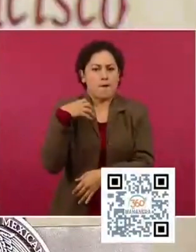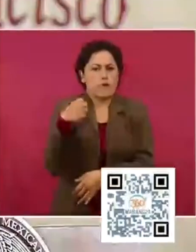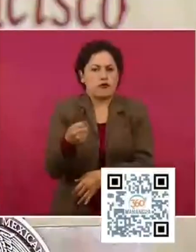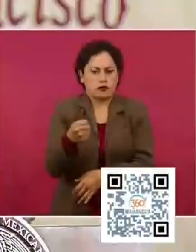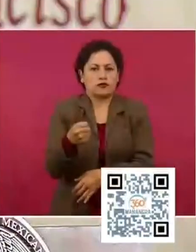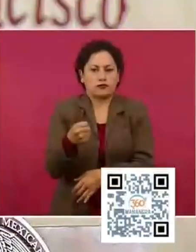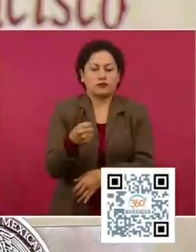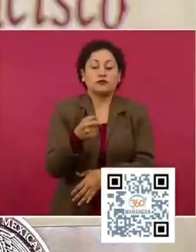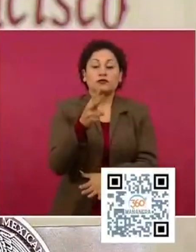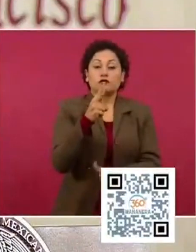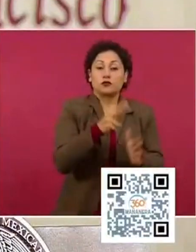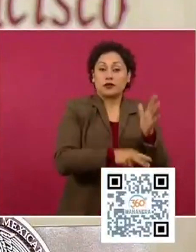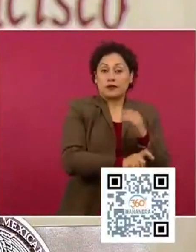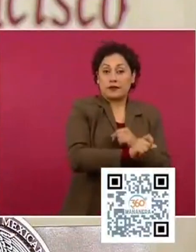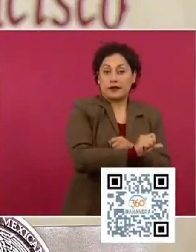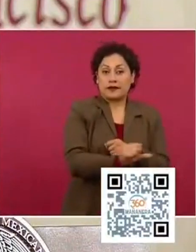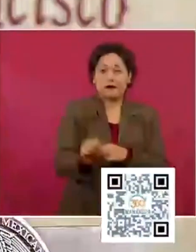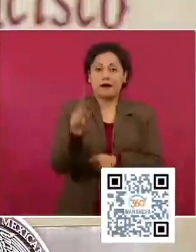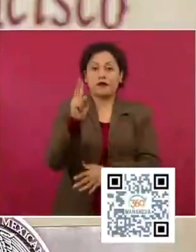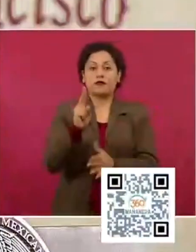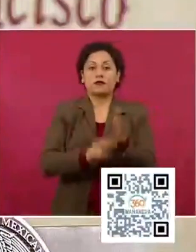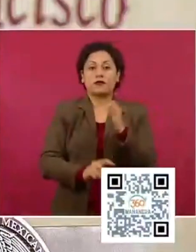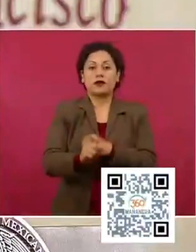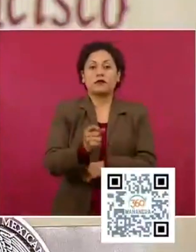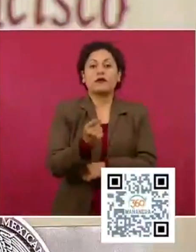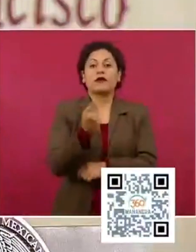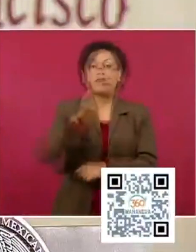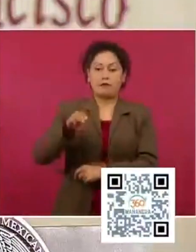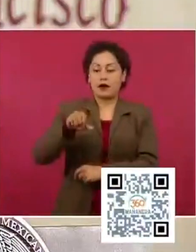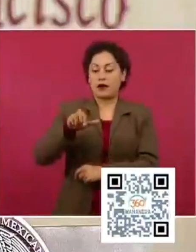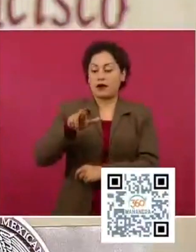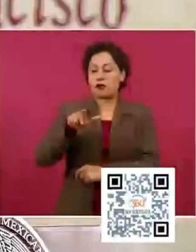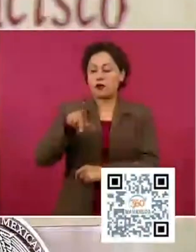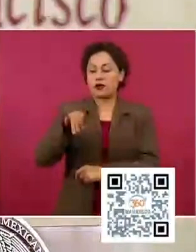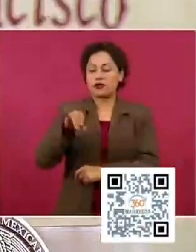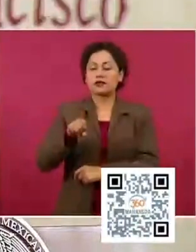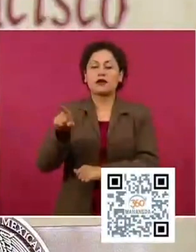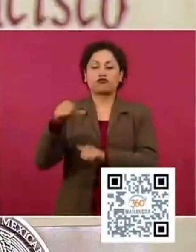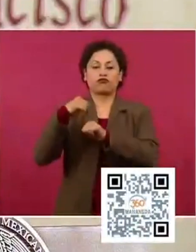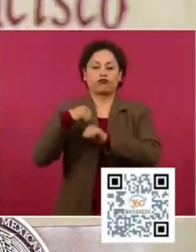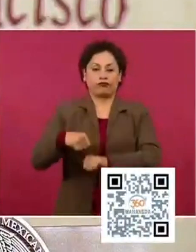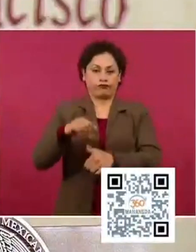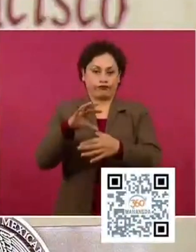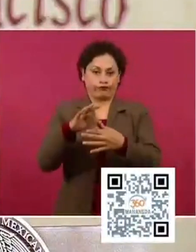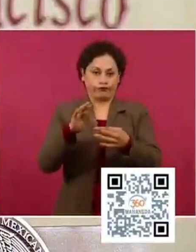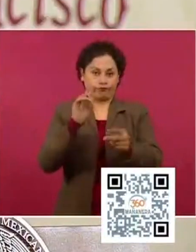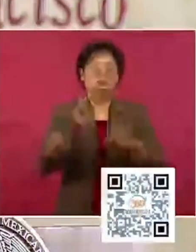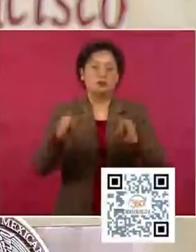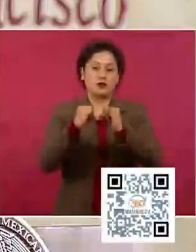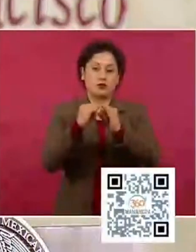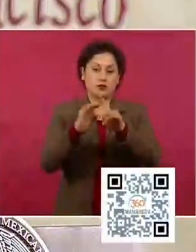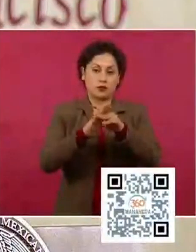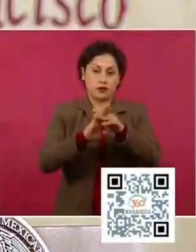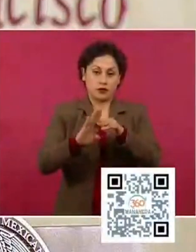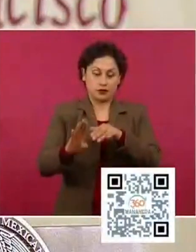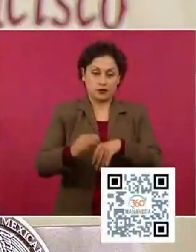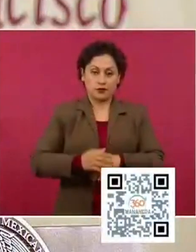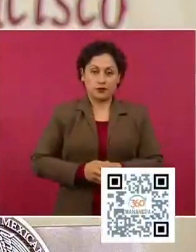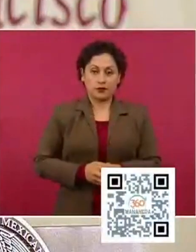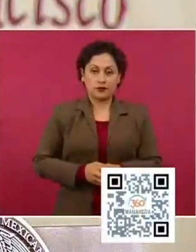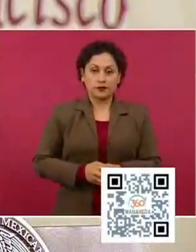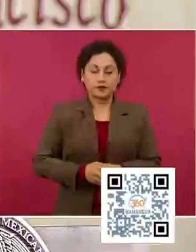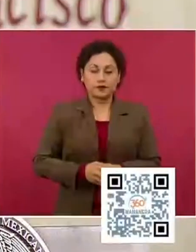2020 2021 con un menos Trece por ciento posteriormente vamos a entrar a migración y desarrollo con